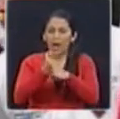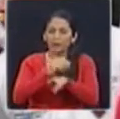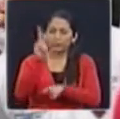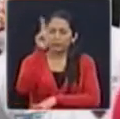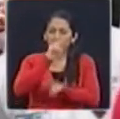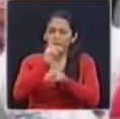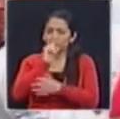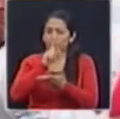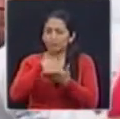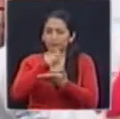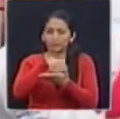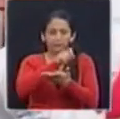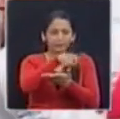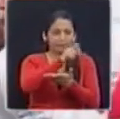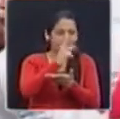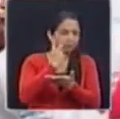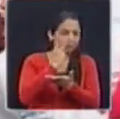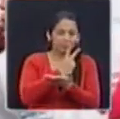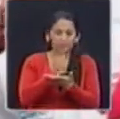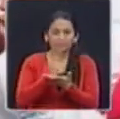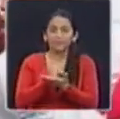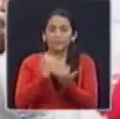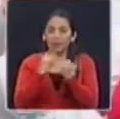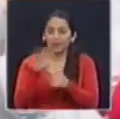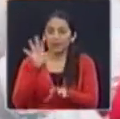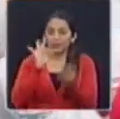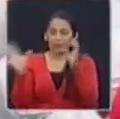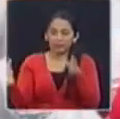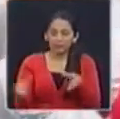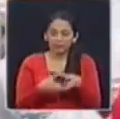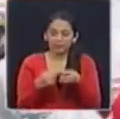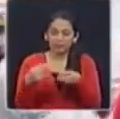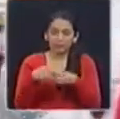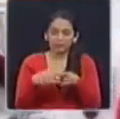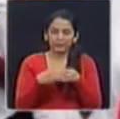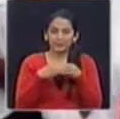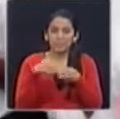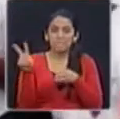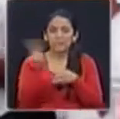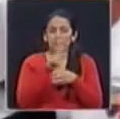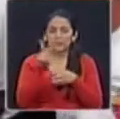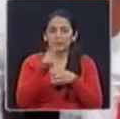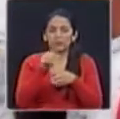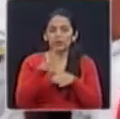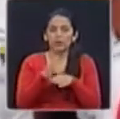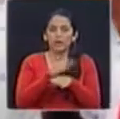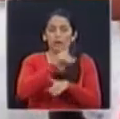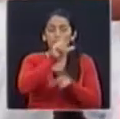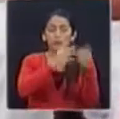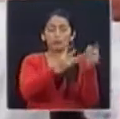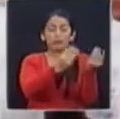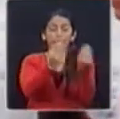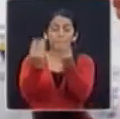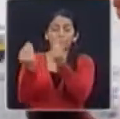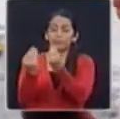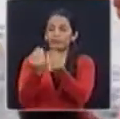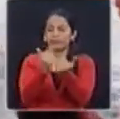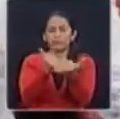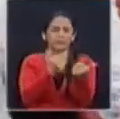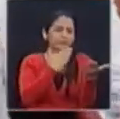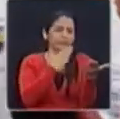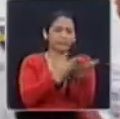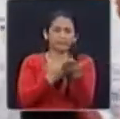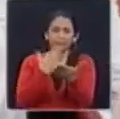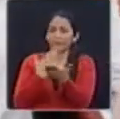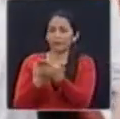de cada uno de ellos. Hemos llegado a estos 22, pero para mí es muy importante agradecer todo el trabajo de muchos chicos que han estado